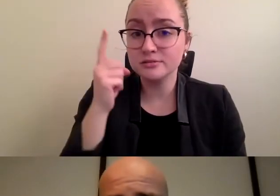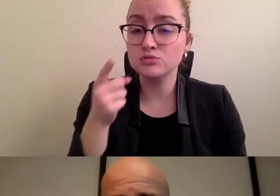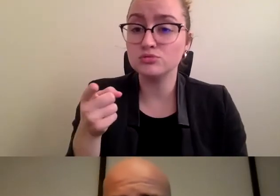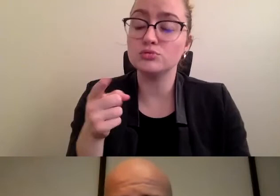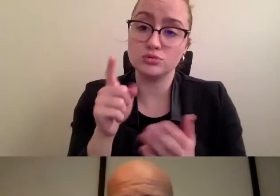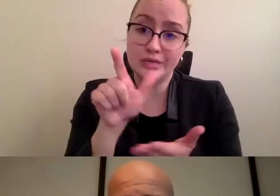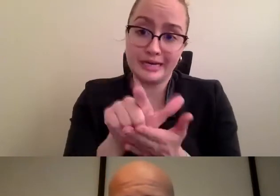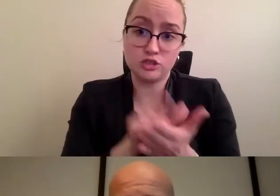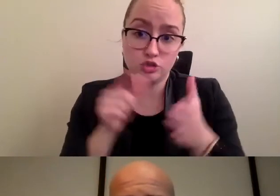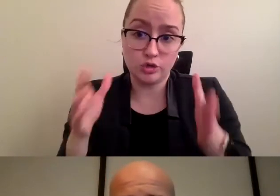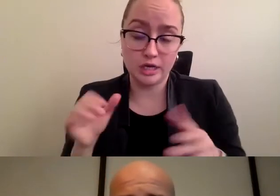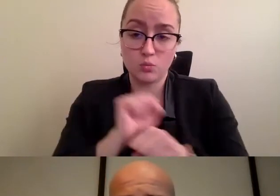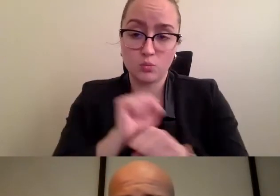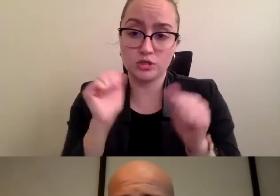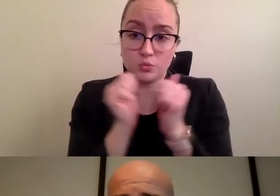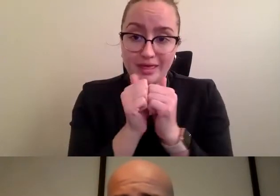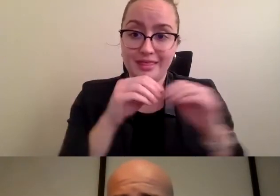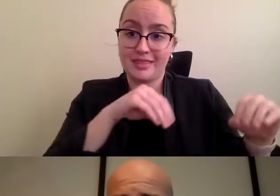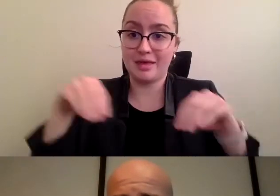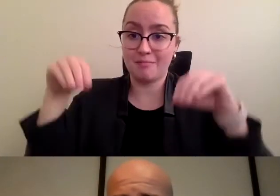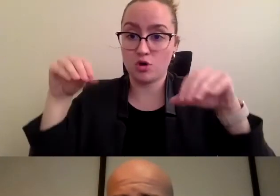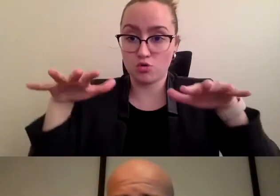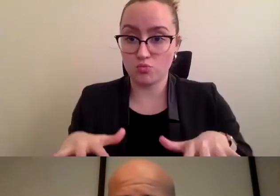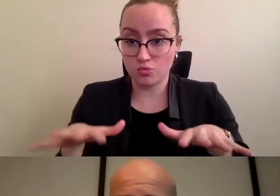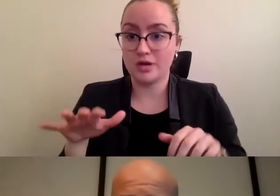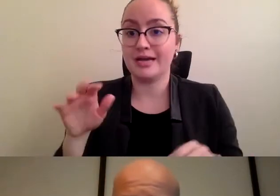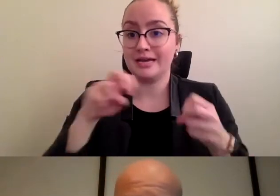Yo entiendo que usted es un abogado que trabaja en